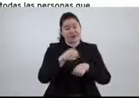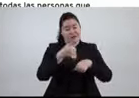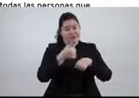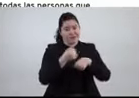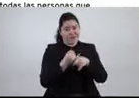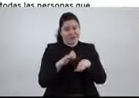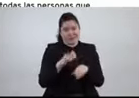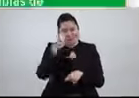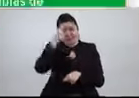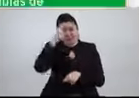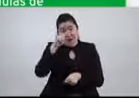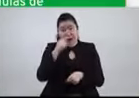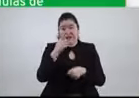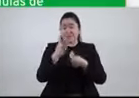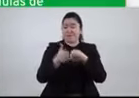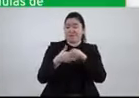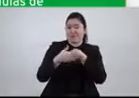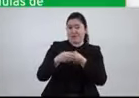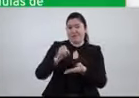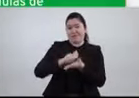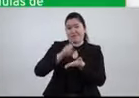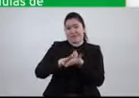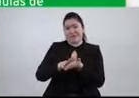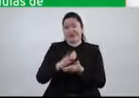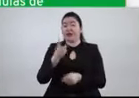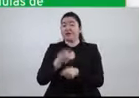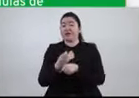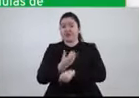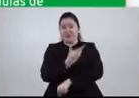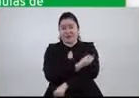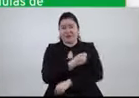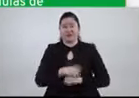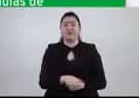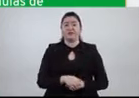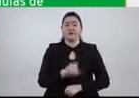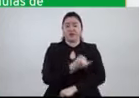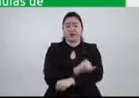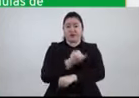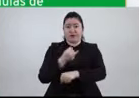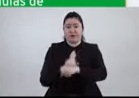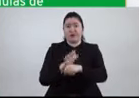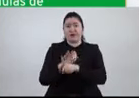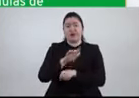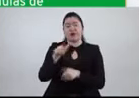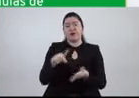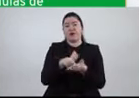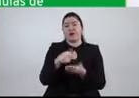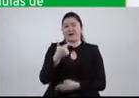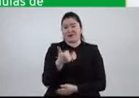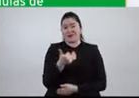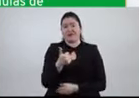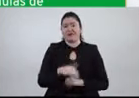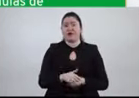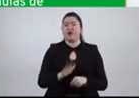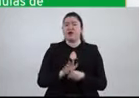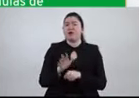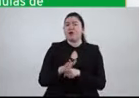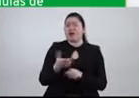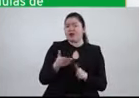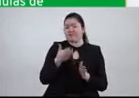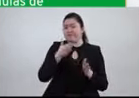dosis. Muy bien, continuamos por favor. Iztapalapa vacunaremos en 6 sedes con una